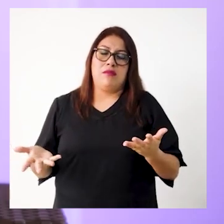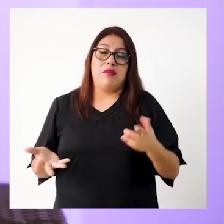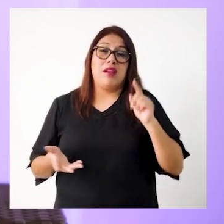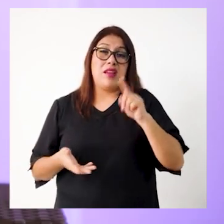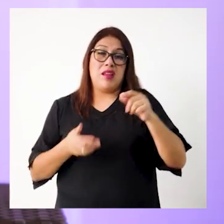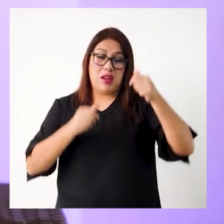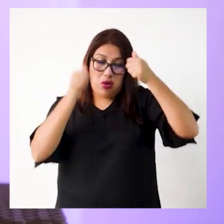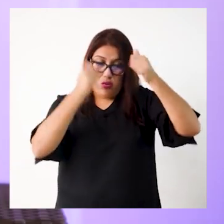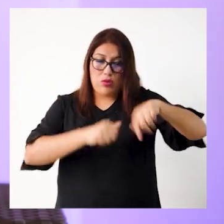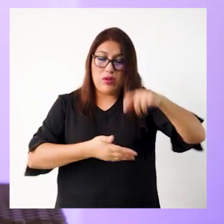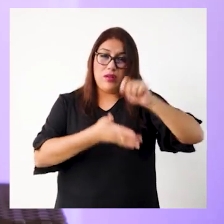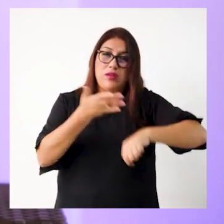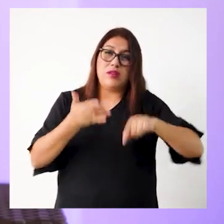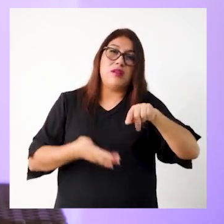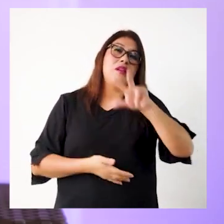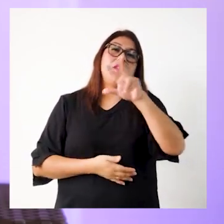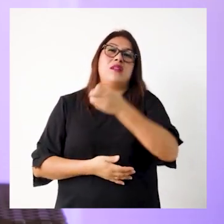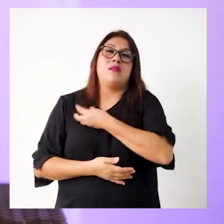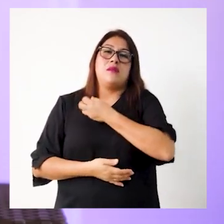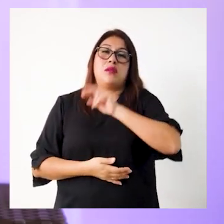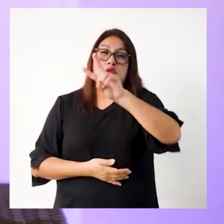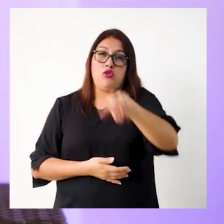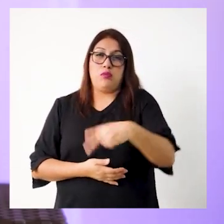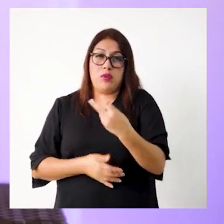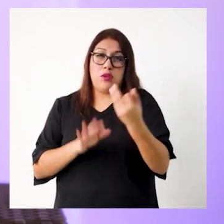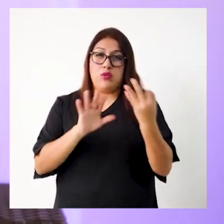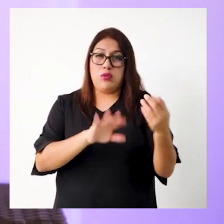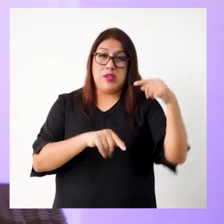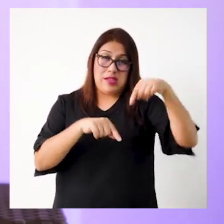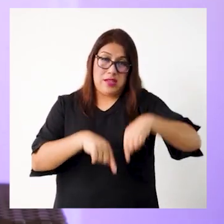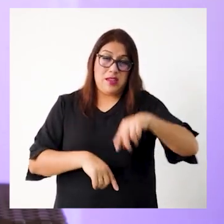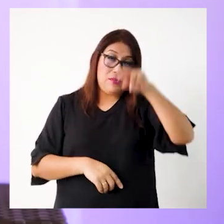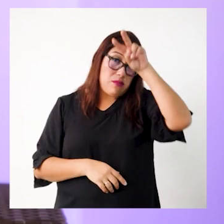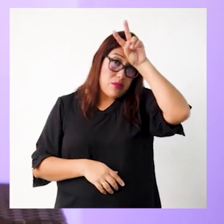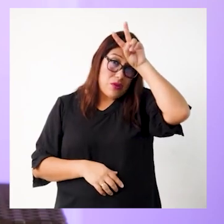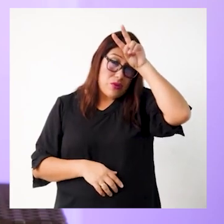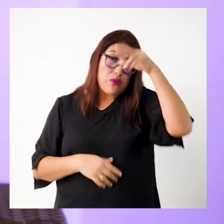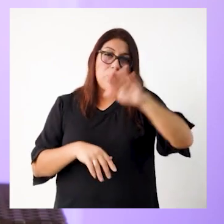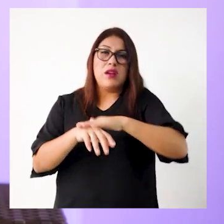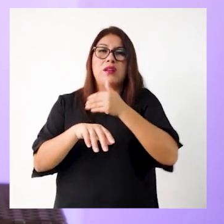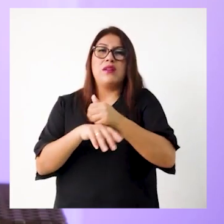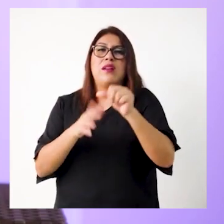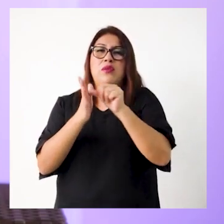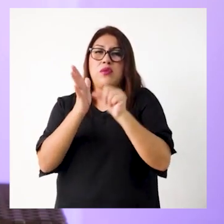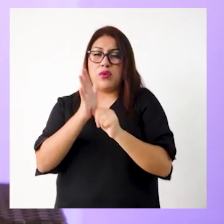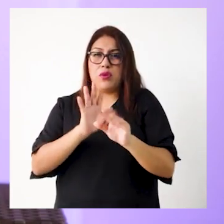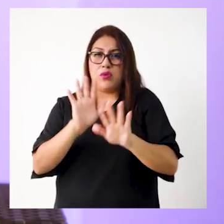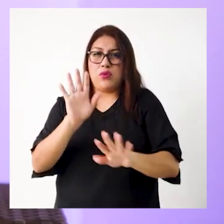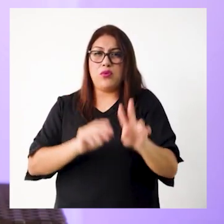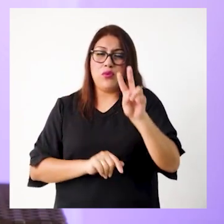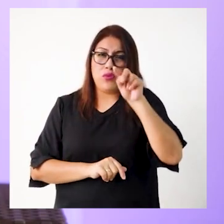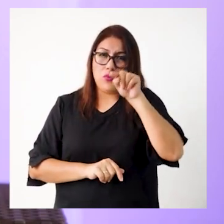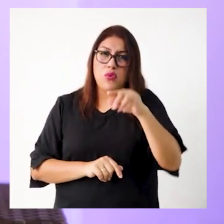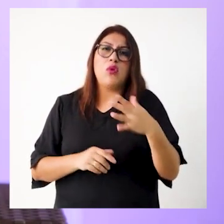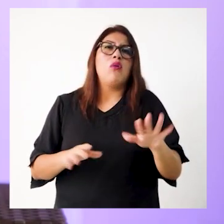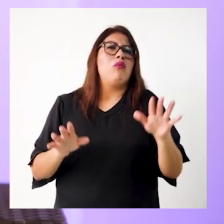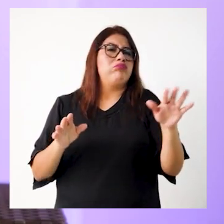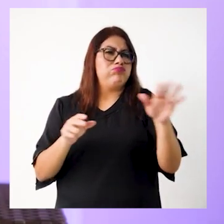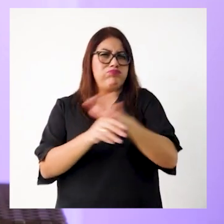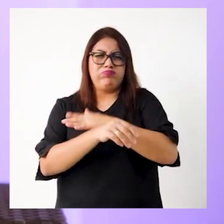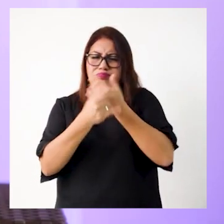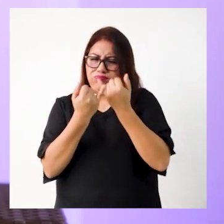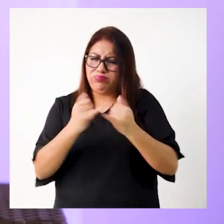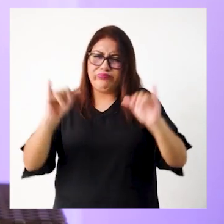eso. La convención que entró en vigencia el 3 de mayo del 2008 aquí en el Perú establece en el artículo 12 la